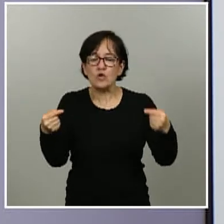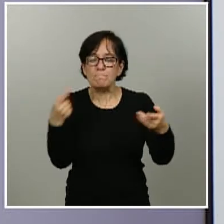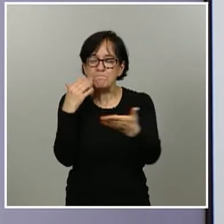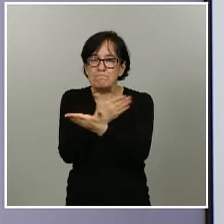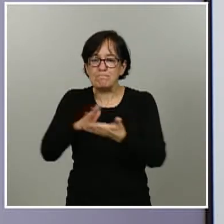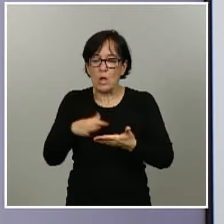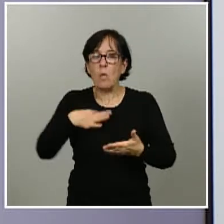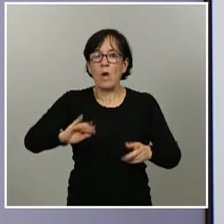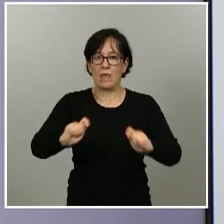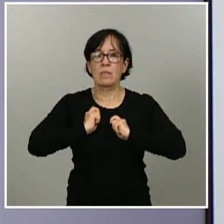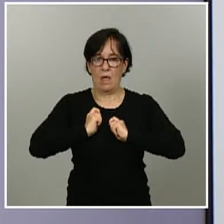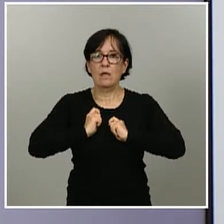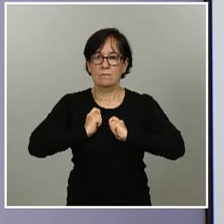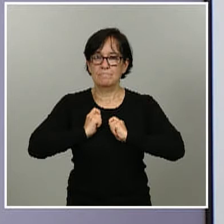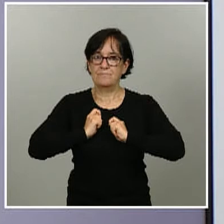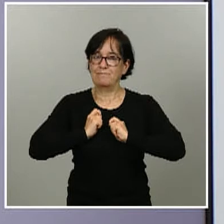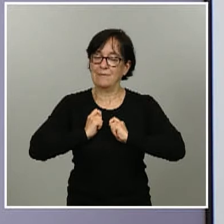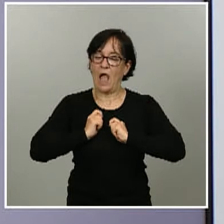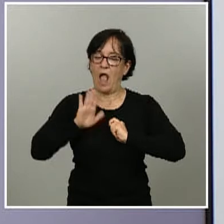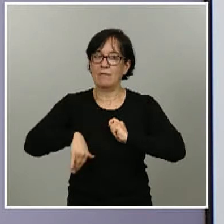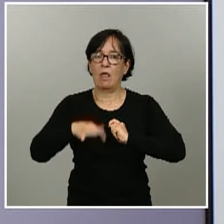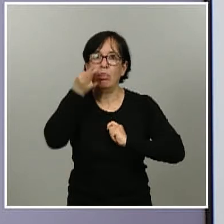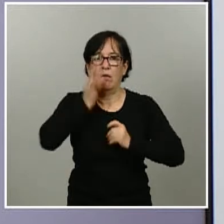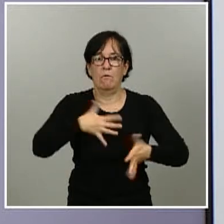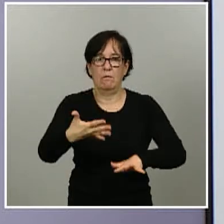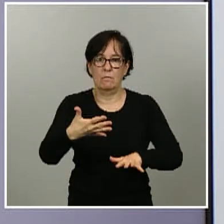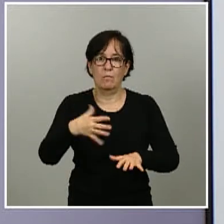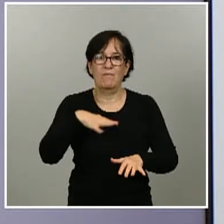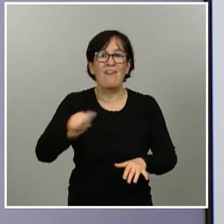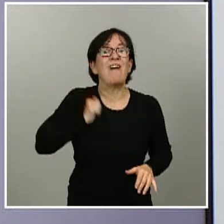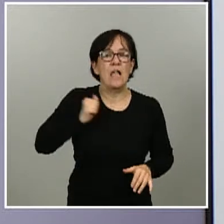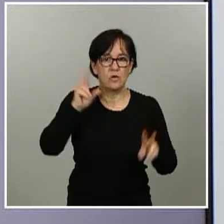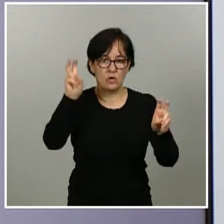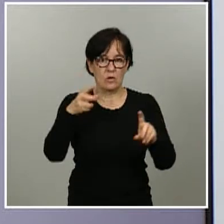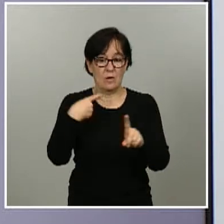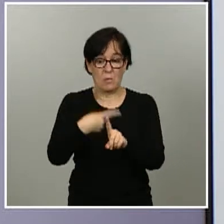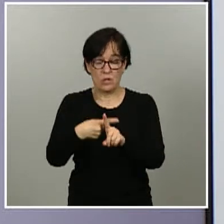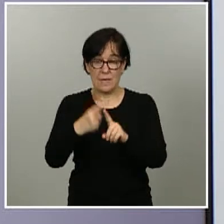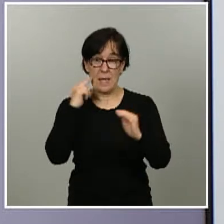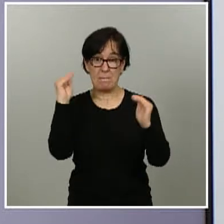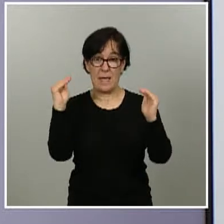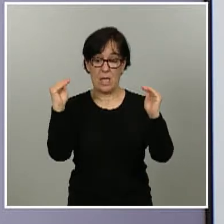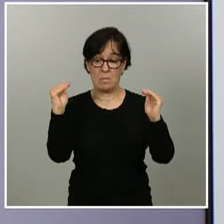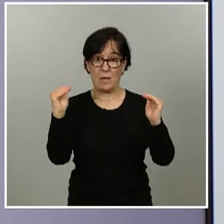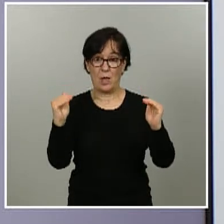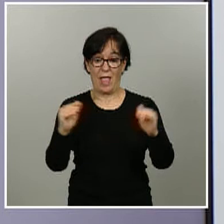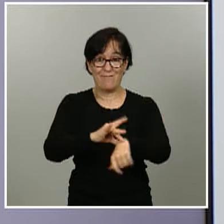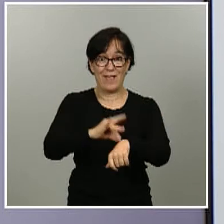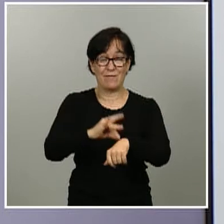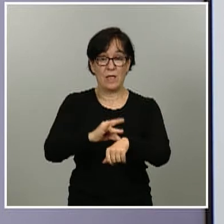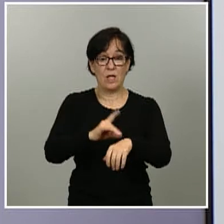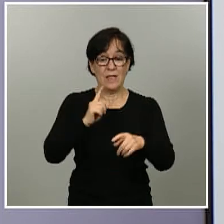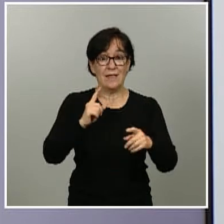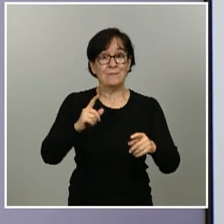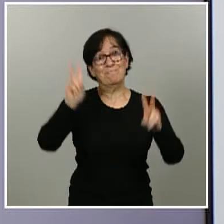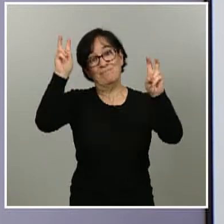generar falsos positivos. Y a medida que va bajando la incidencia de la enfermedad, esos falsos